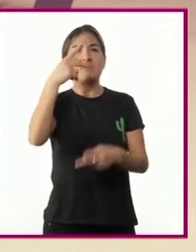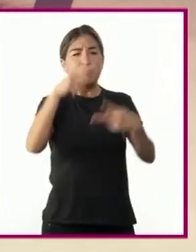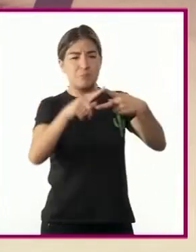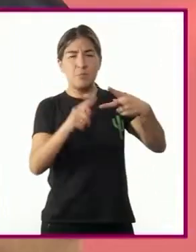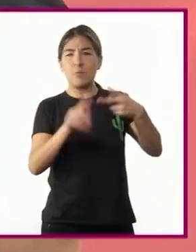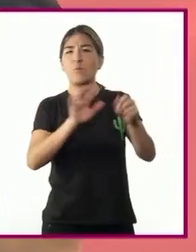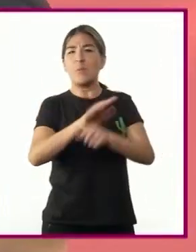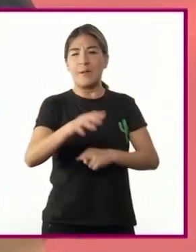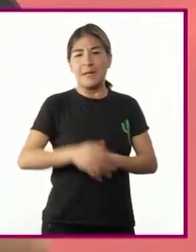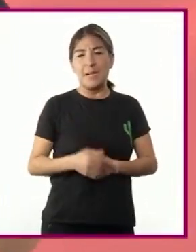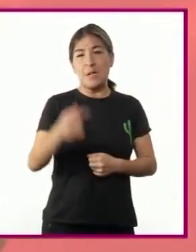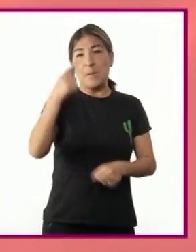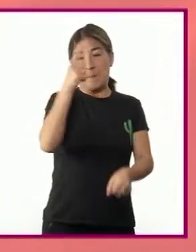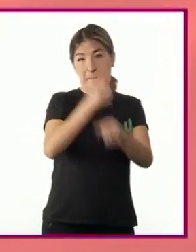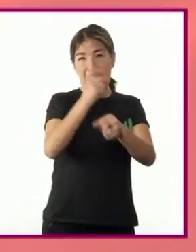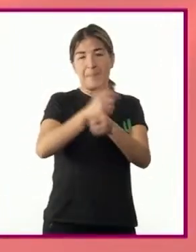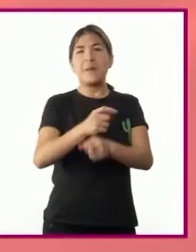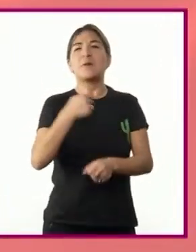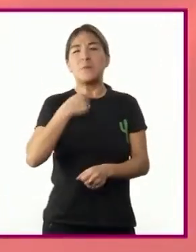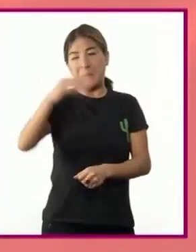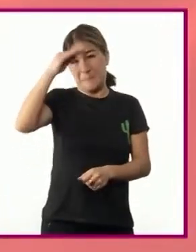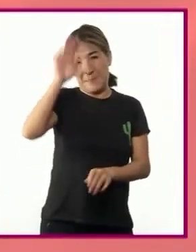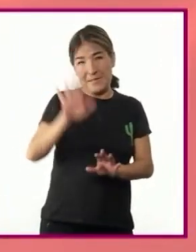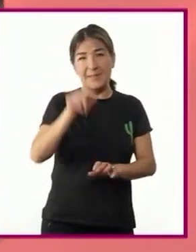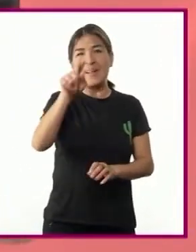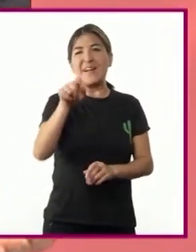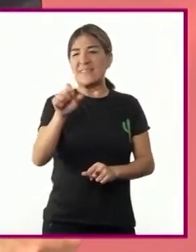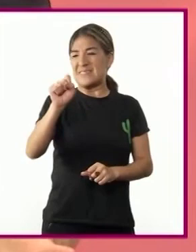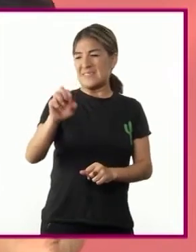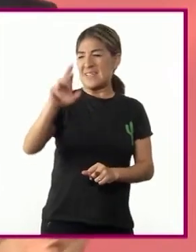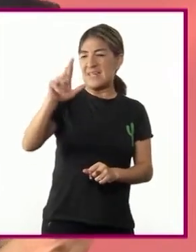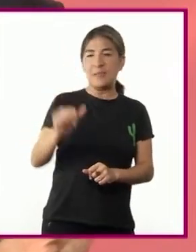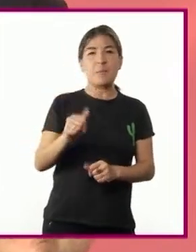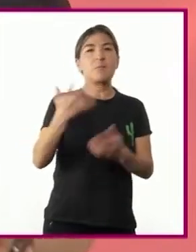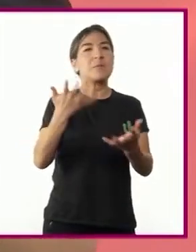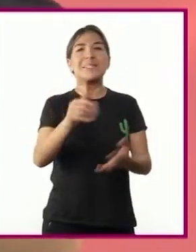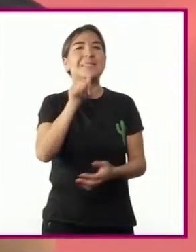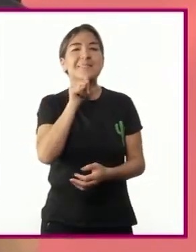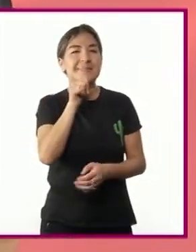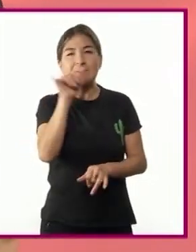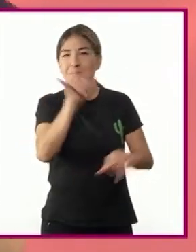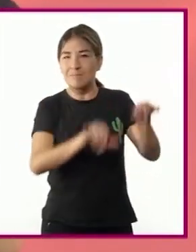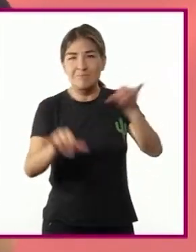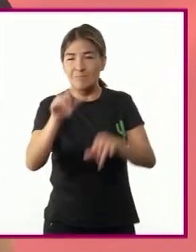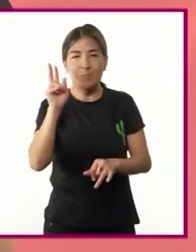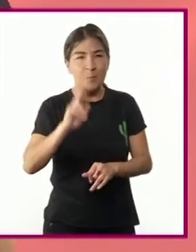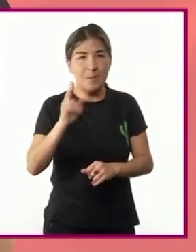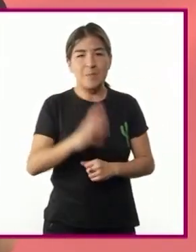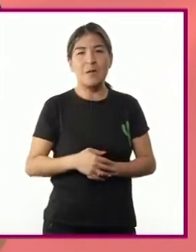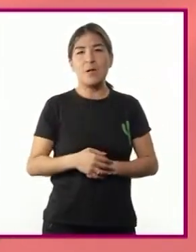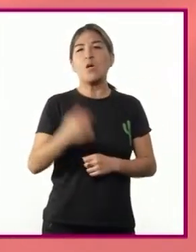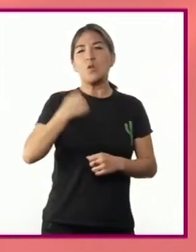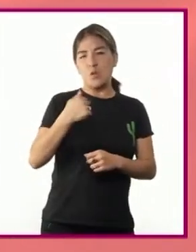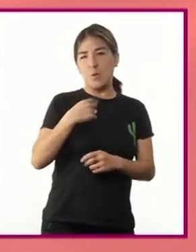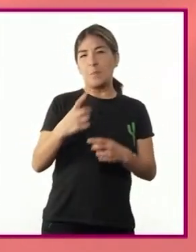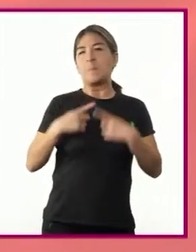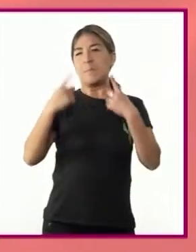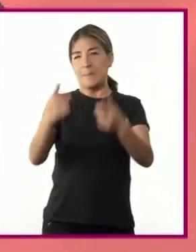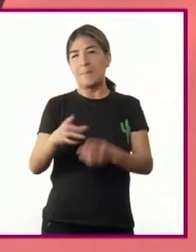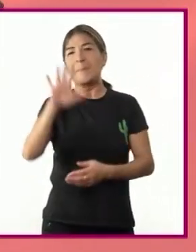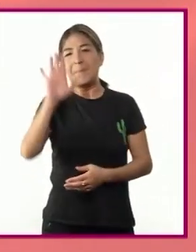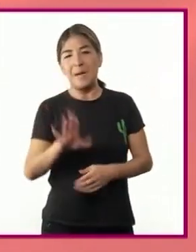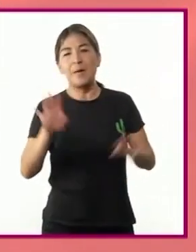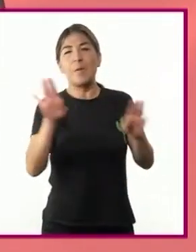En la primera siento que pone será porque aún no hace el experimento. Y en la opción que le di me da la impresión de